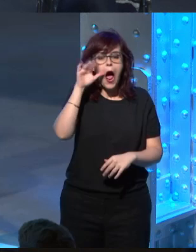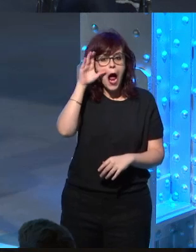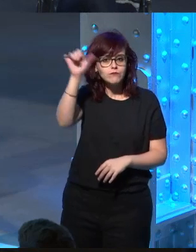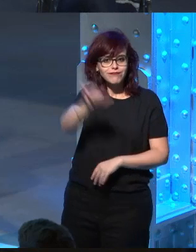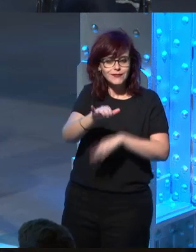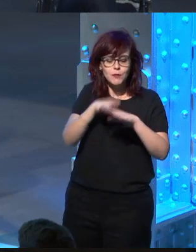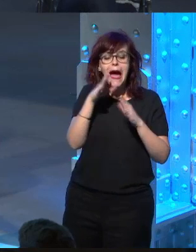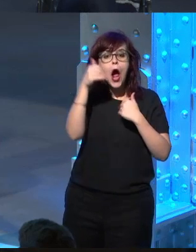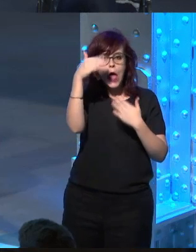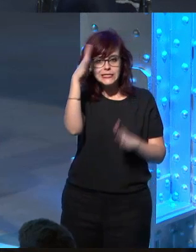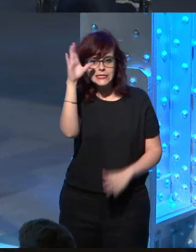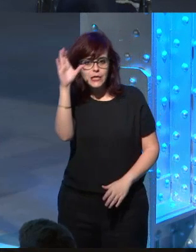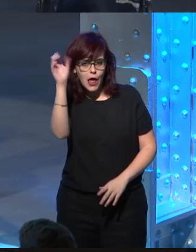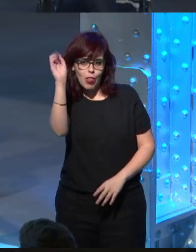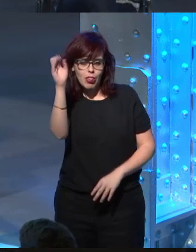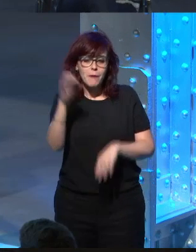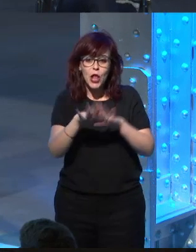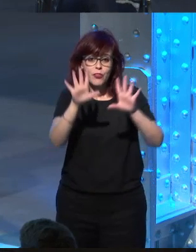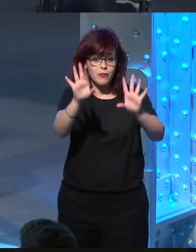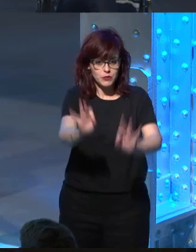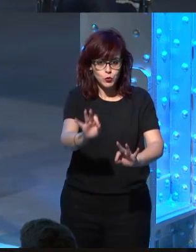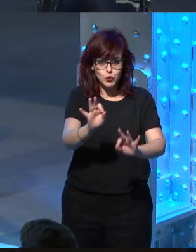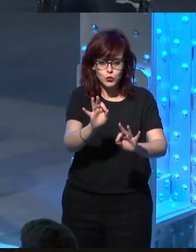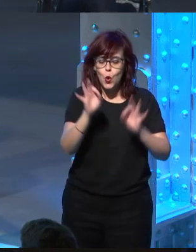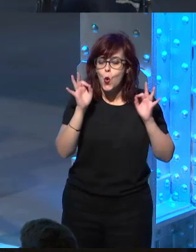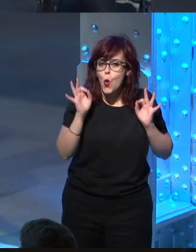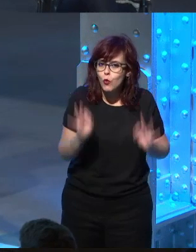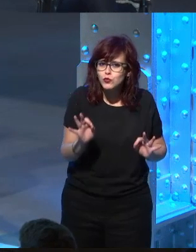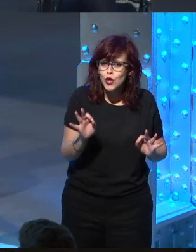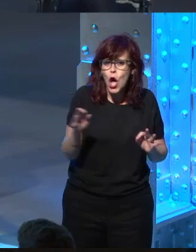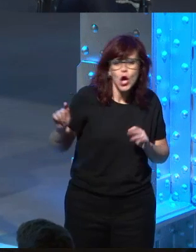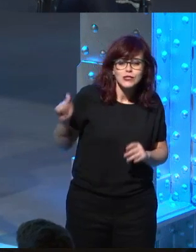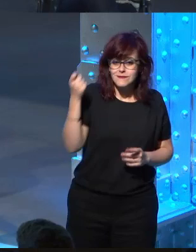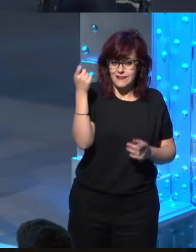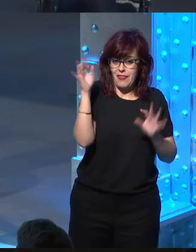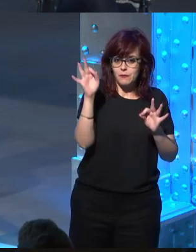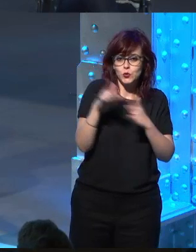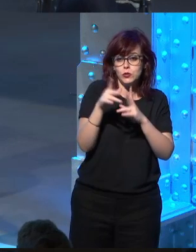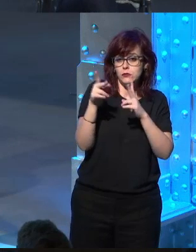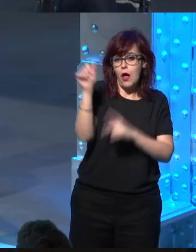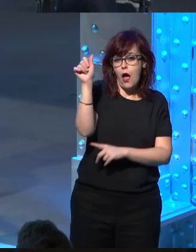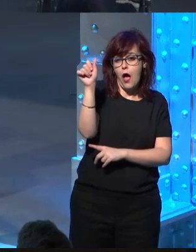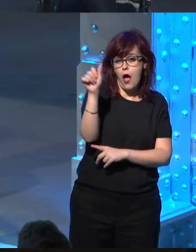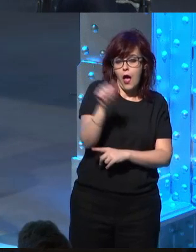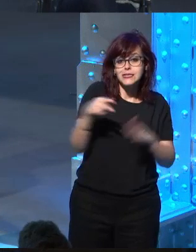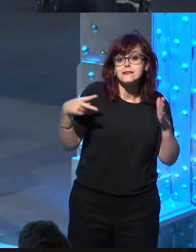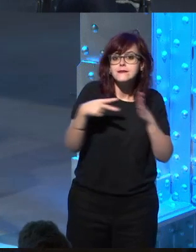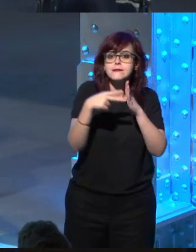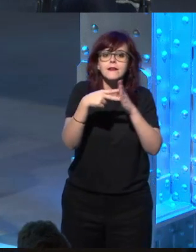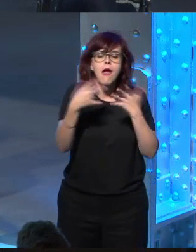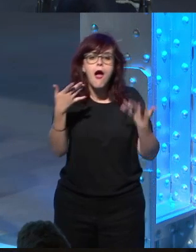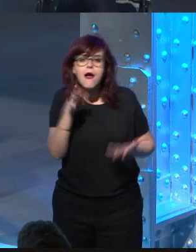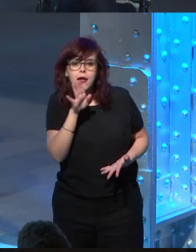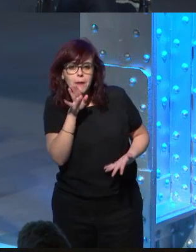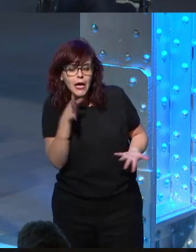para luego y luego lo veis. En 10 minutos estos hombres consiguieron explicar qué es lo que estaba sucediendo en Siria, porque también se